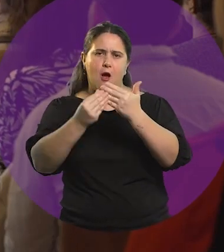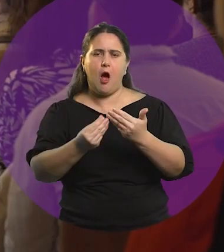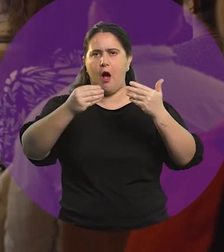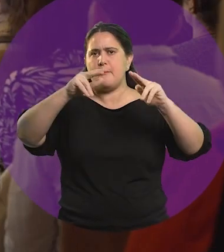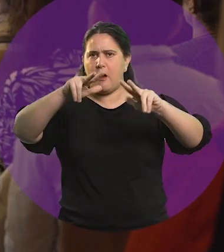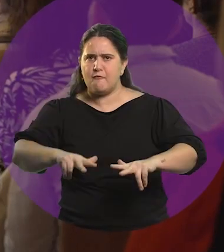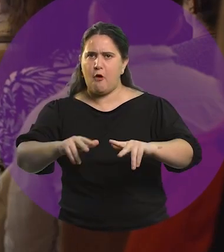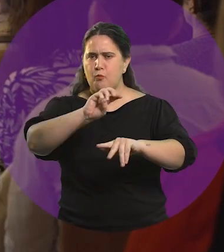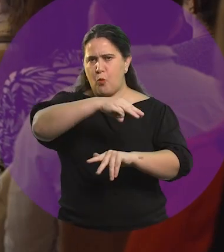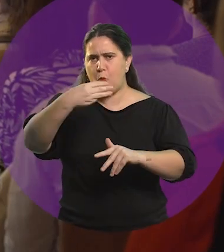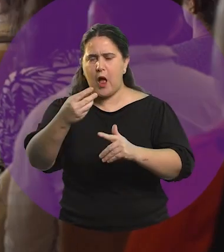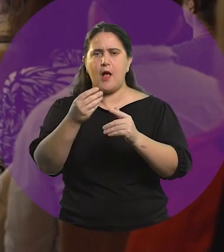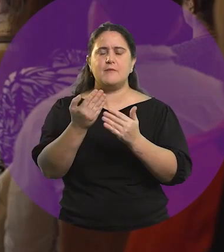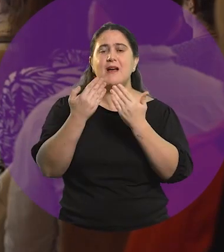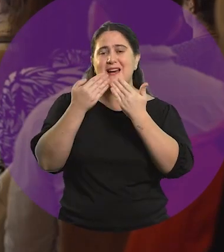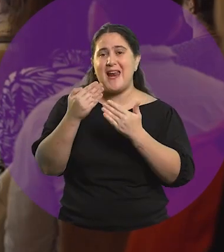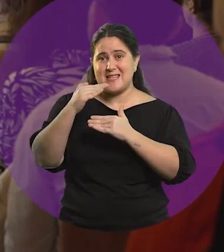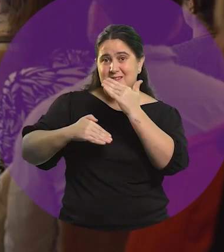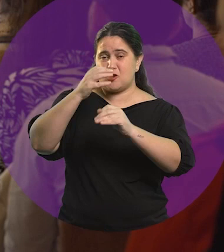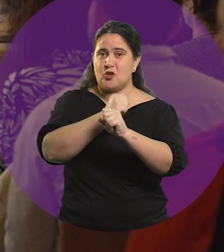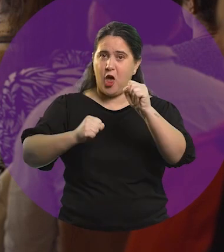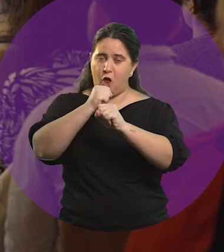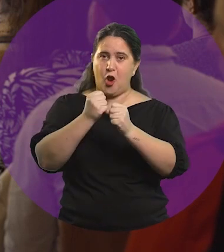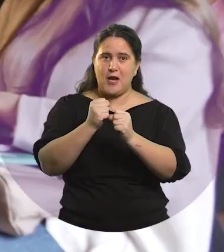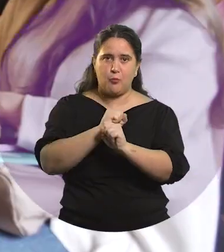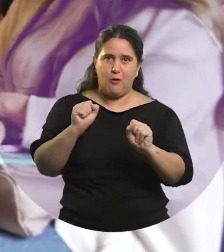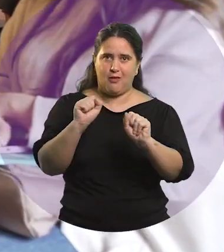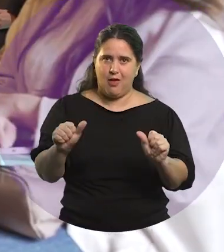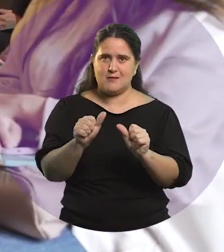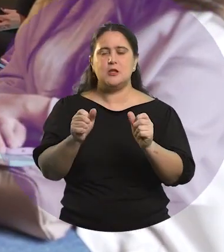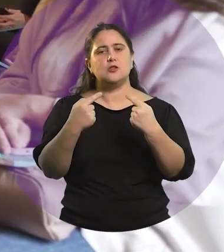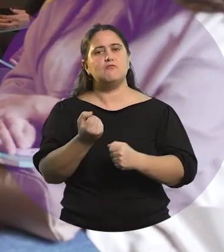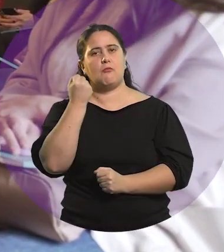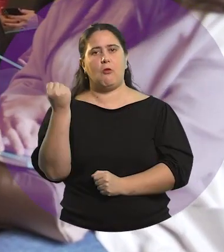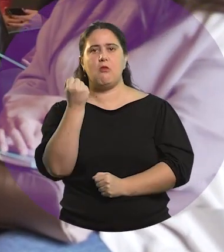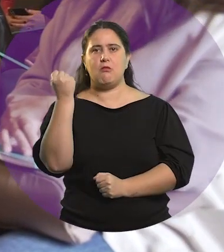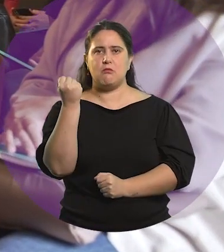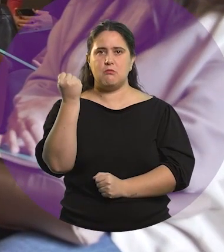plataformas que se llevan adelante con esta tecnología que ponemos a disposición y es muy importante